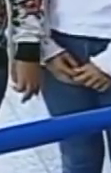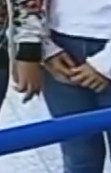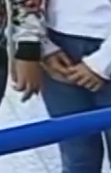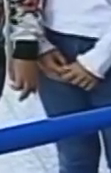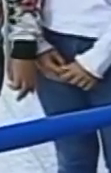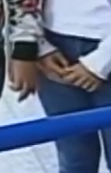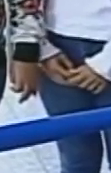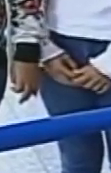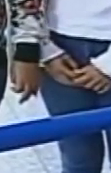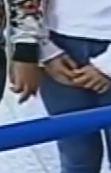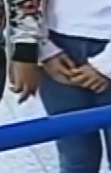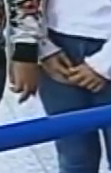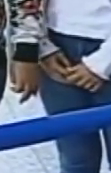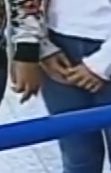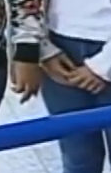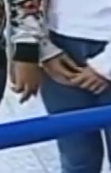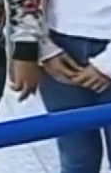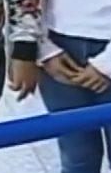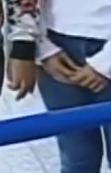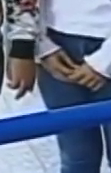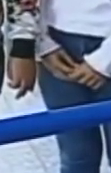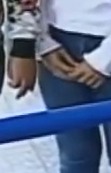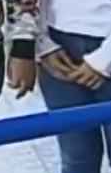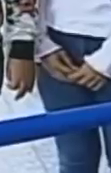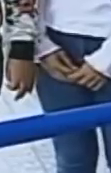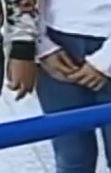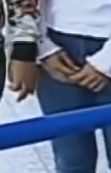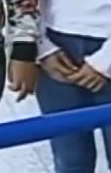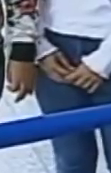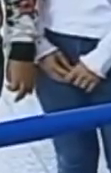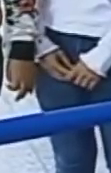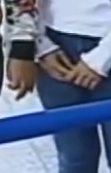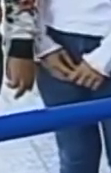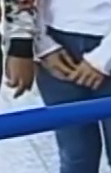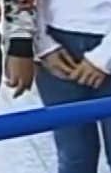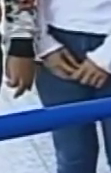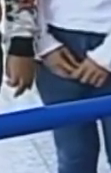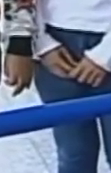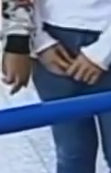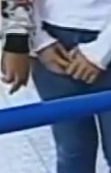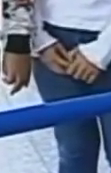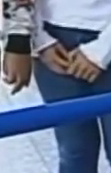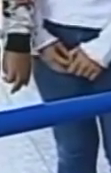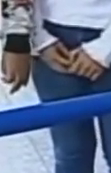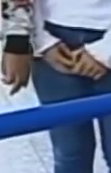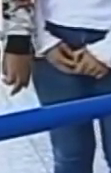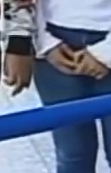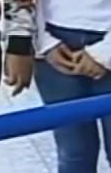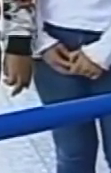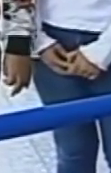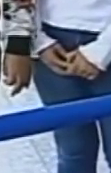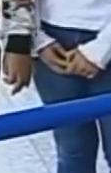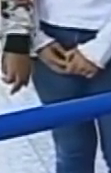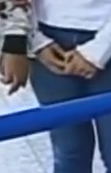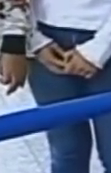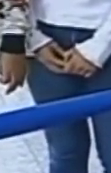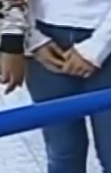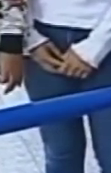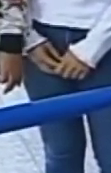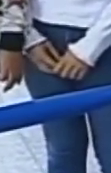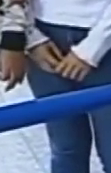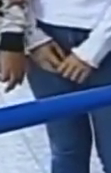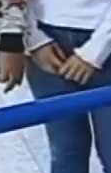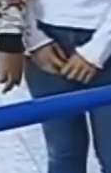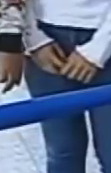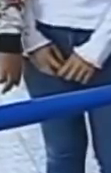municipio Valera del estado Trujillo, en donde en el día de hoy nuevamente estos espacios se llenan de alegría, de gritos, de